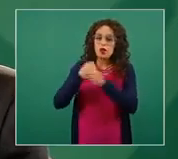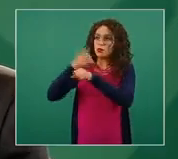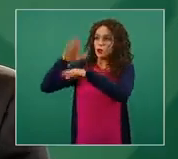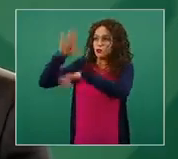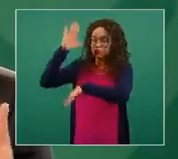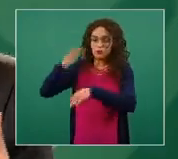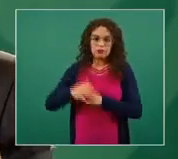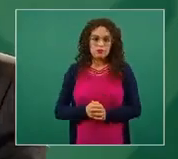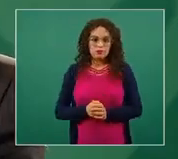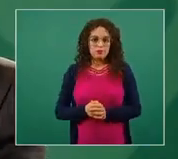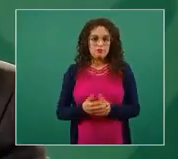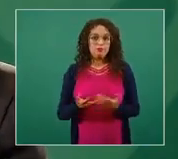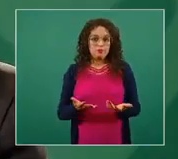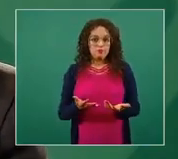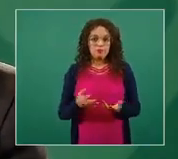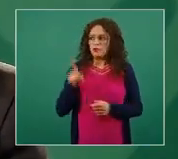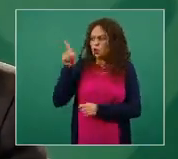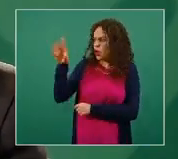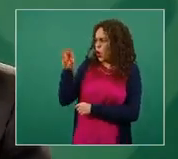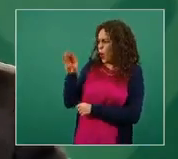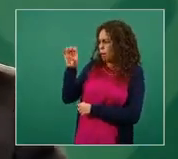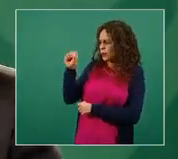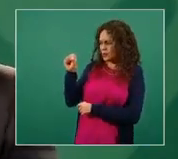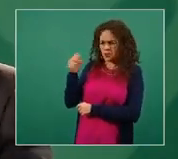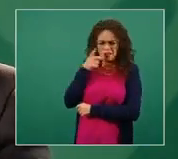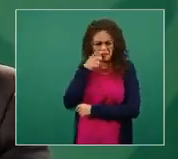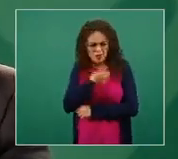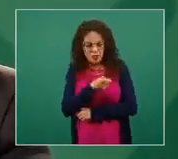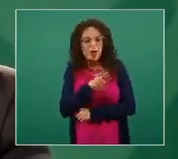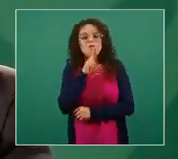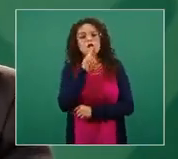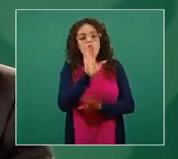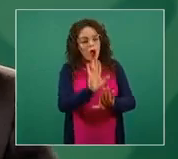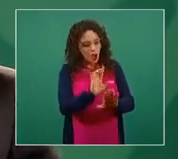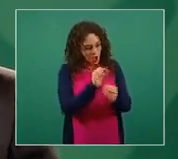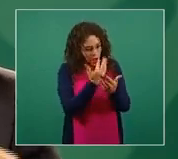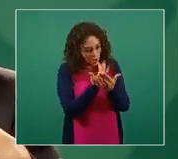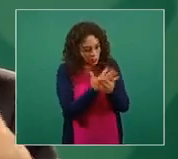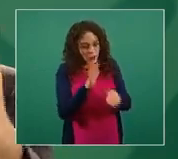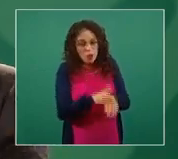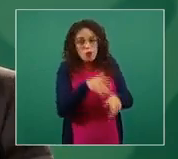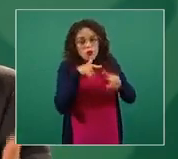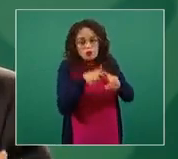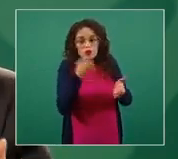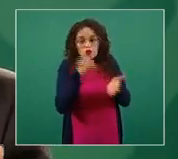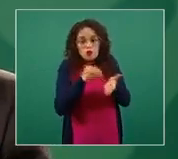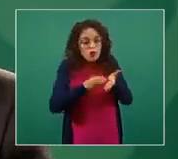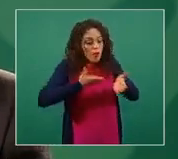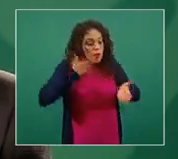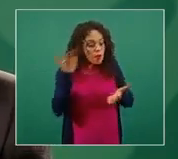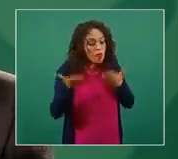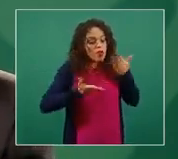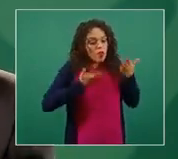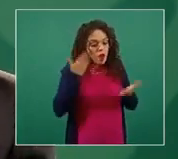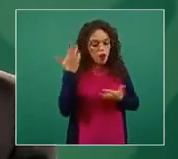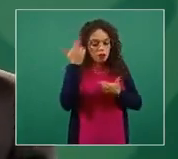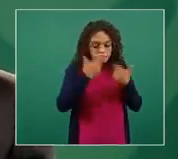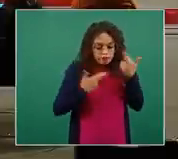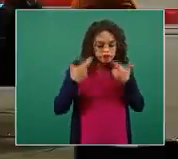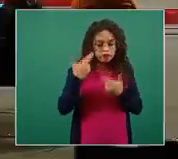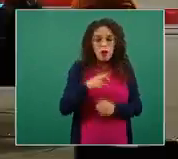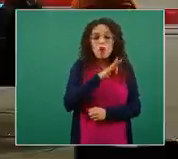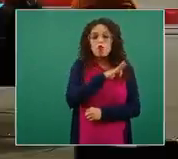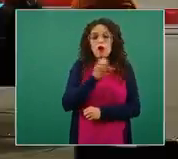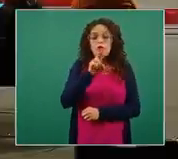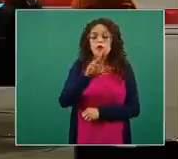Salud? Vamos a esperar, porque el estudio sigue y puede ser que se presenten más